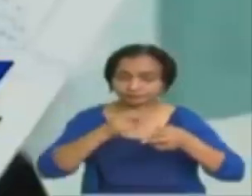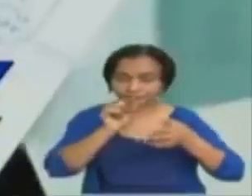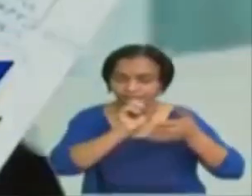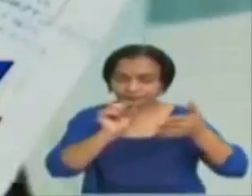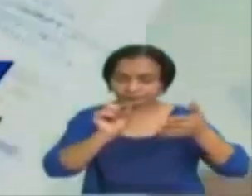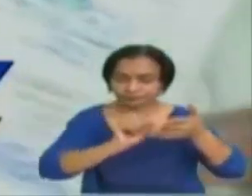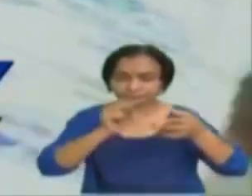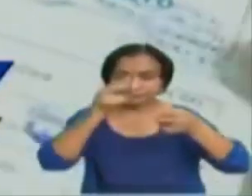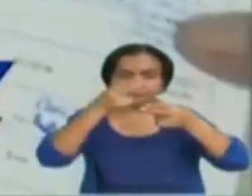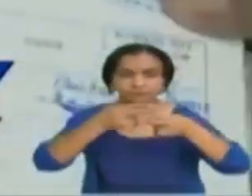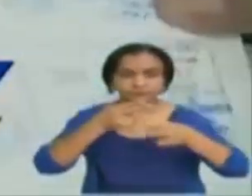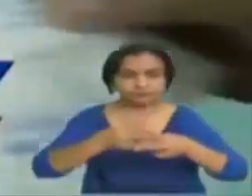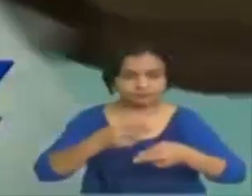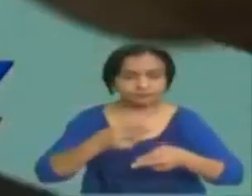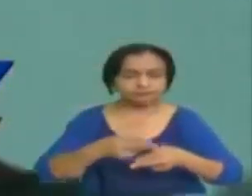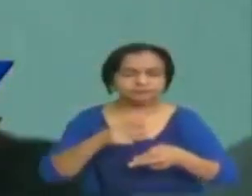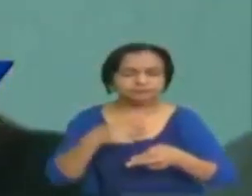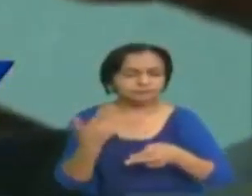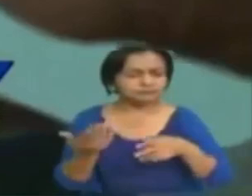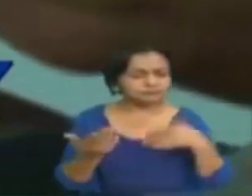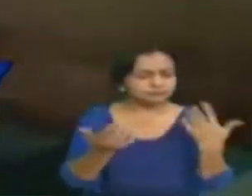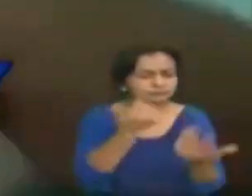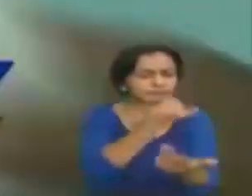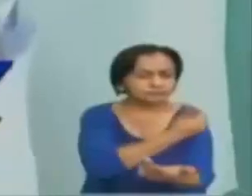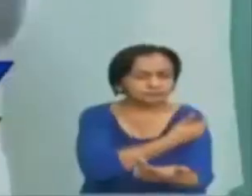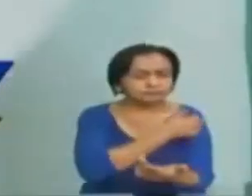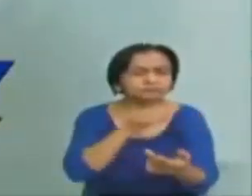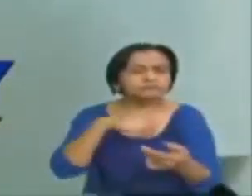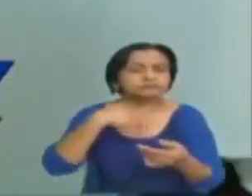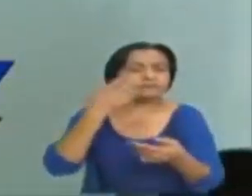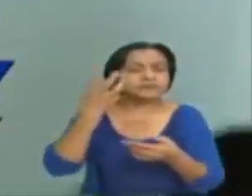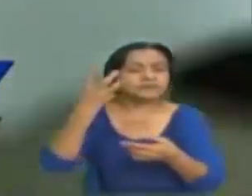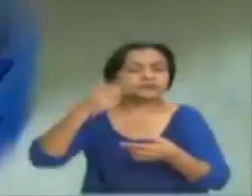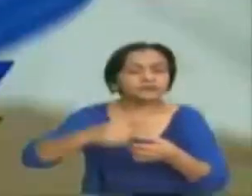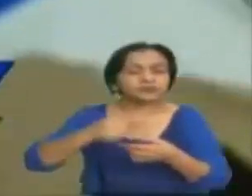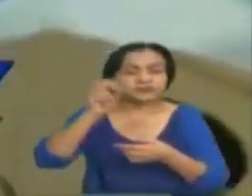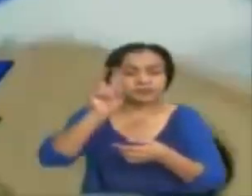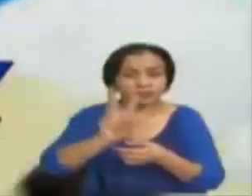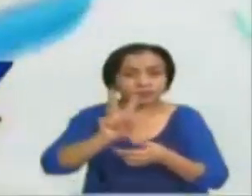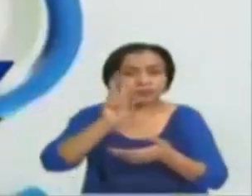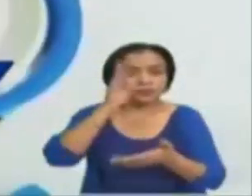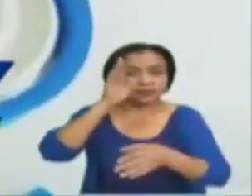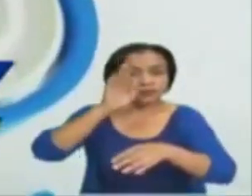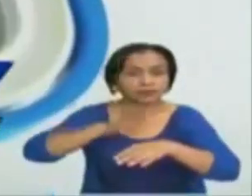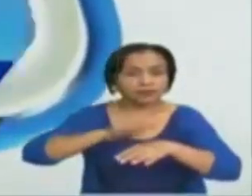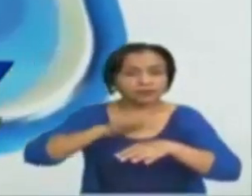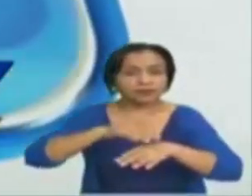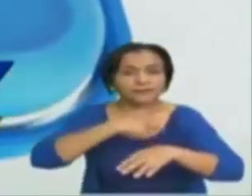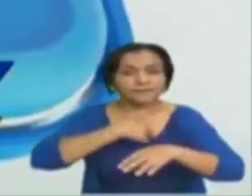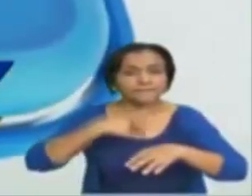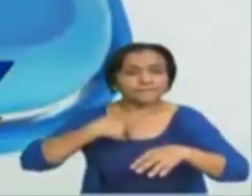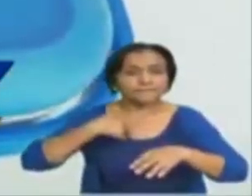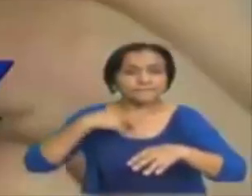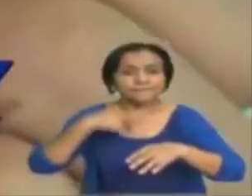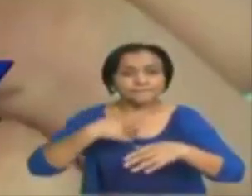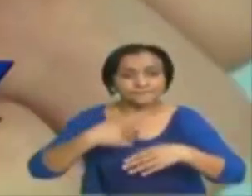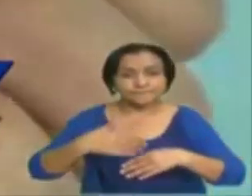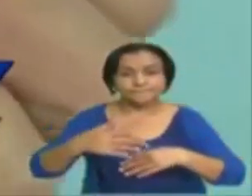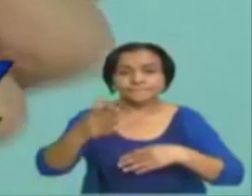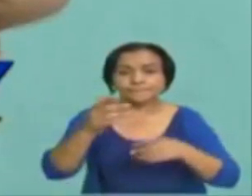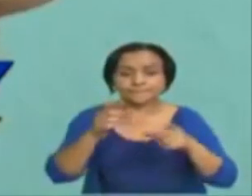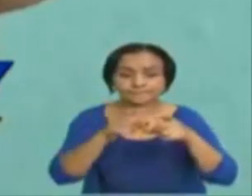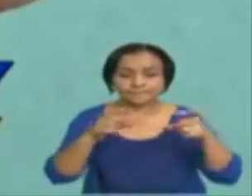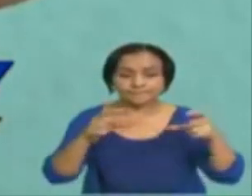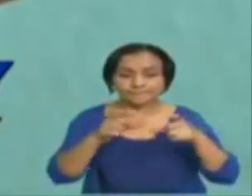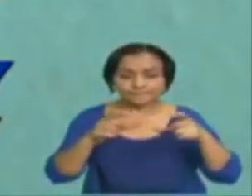esos puntos de municipios del departamento de León y distrito de Managua.